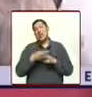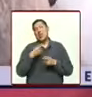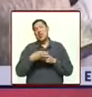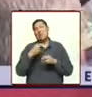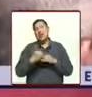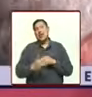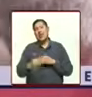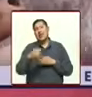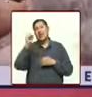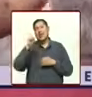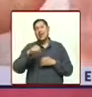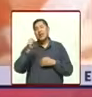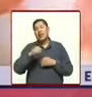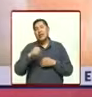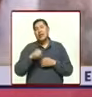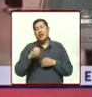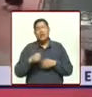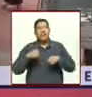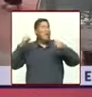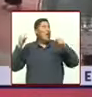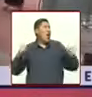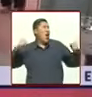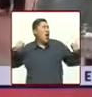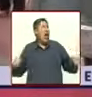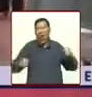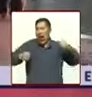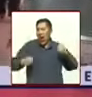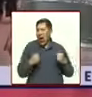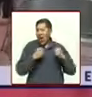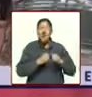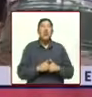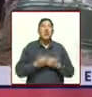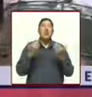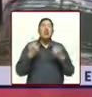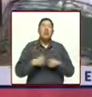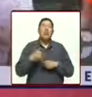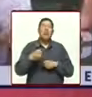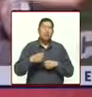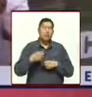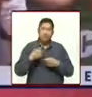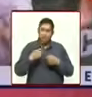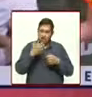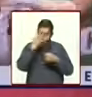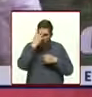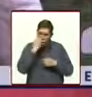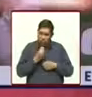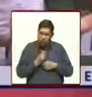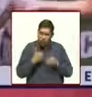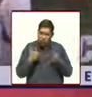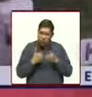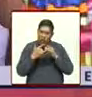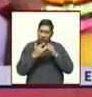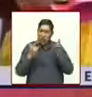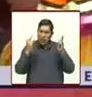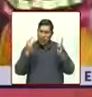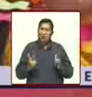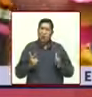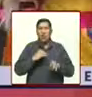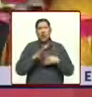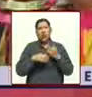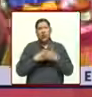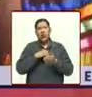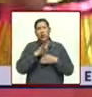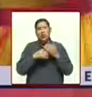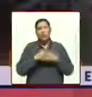más adelante, pero sí hizo una entrada triunfal. ¿Cómo lo logró? ¿Durmió tal vez en puertas de la Expo Cruz? Todos los